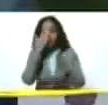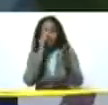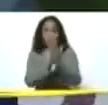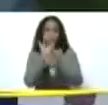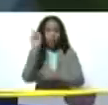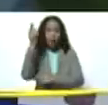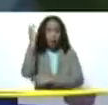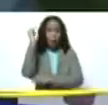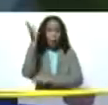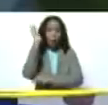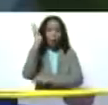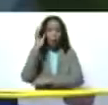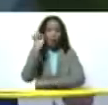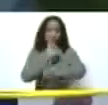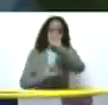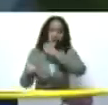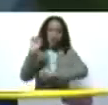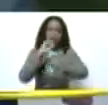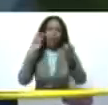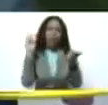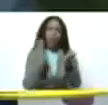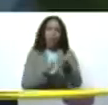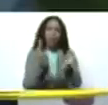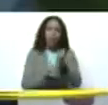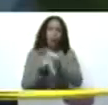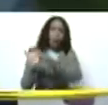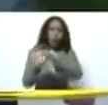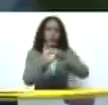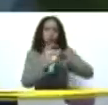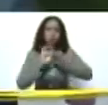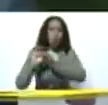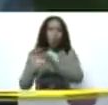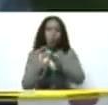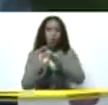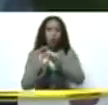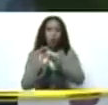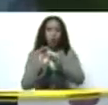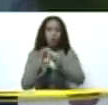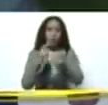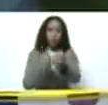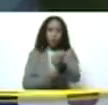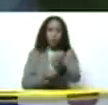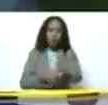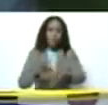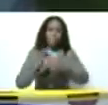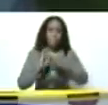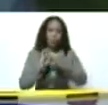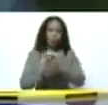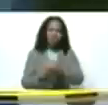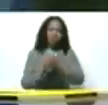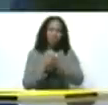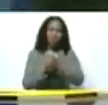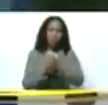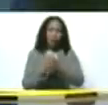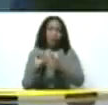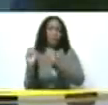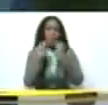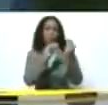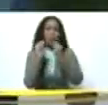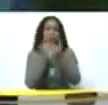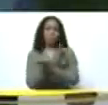jornada en defensa de la verdad, de la unión, de la confraternidad, del debate